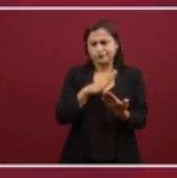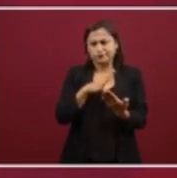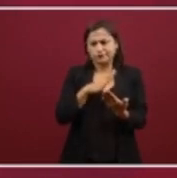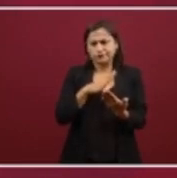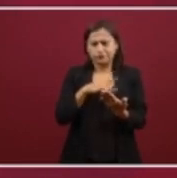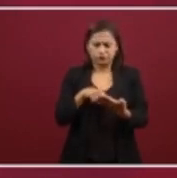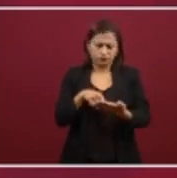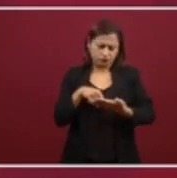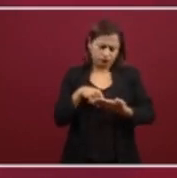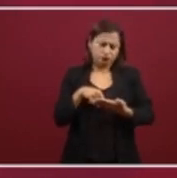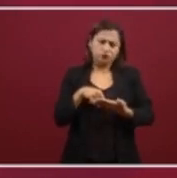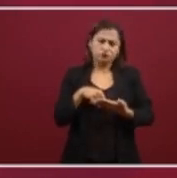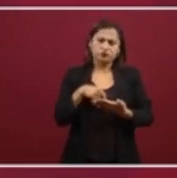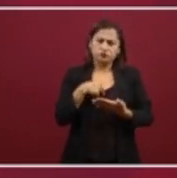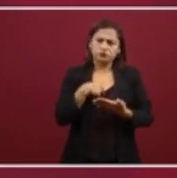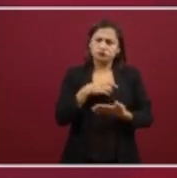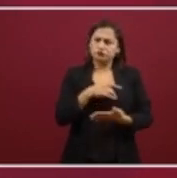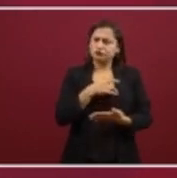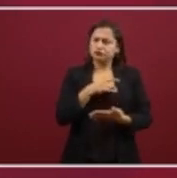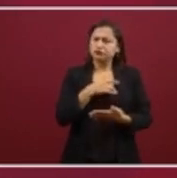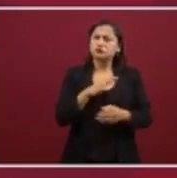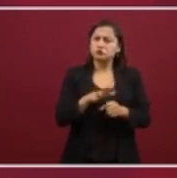sostener que